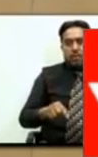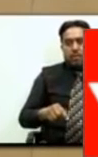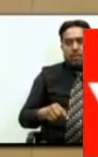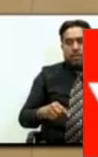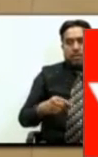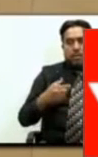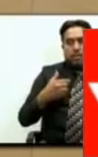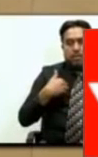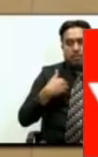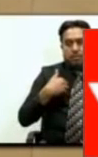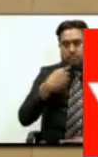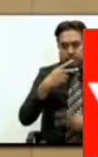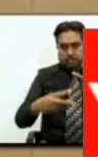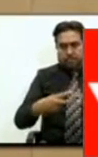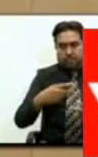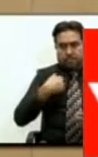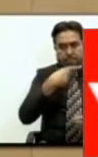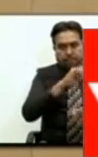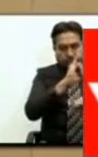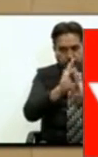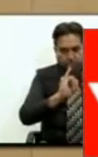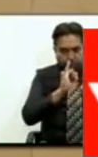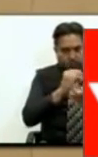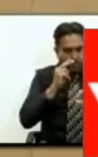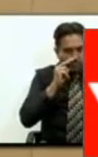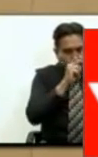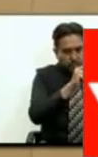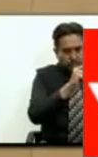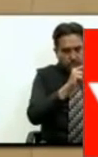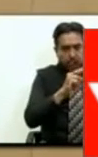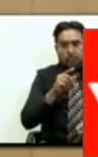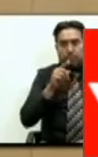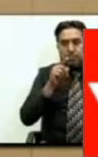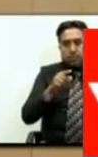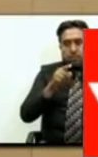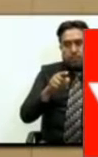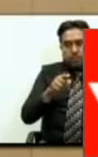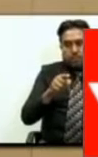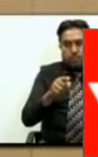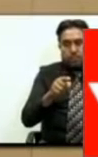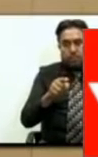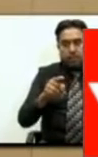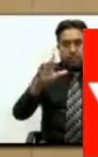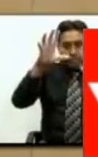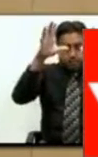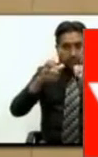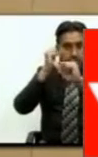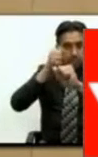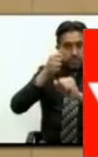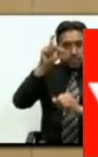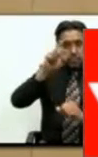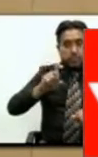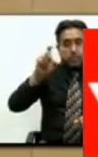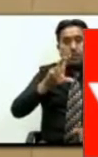internacional y respaldado nuestra constitución se ha dicho que la afectación a estos monumentos no es un delito